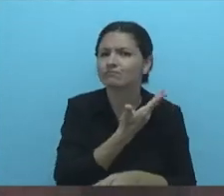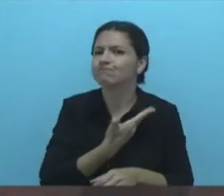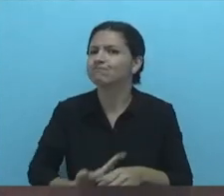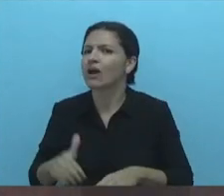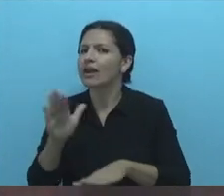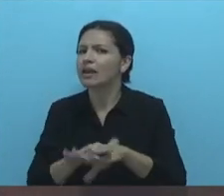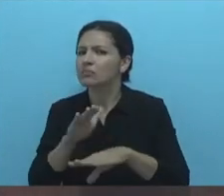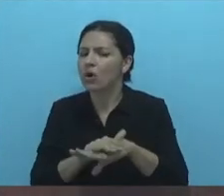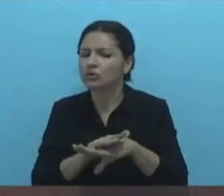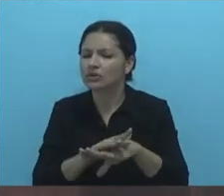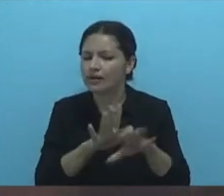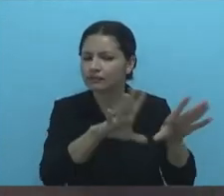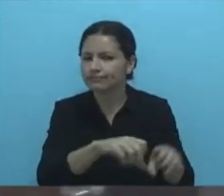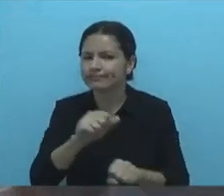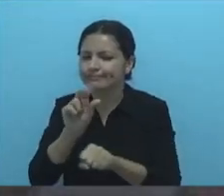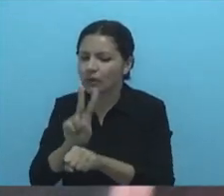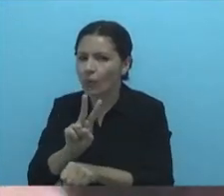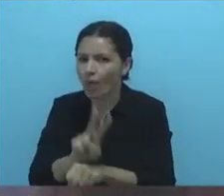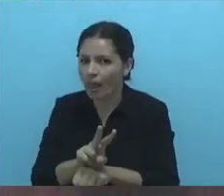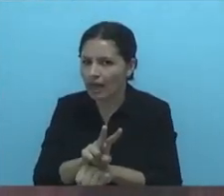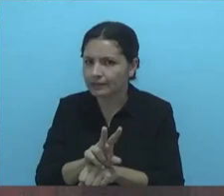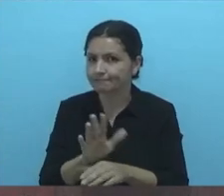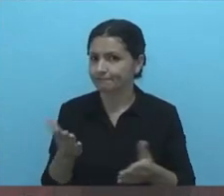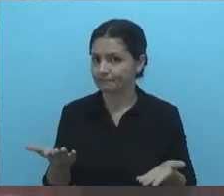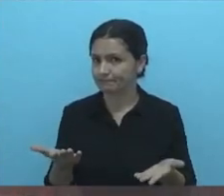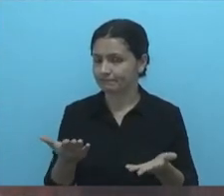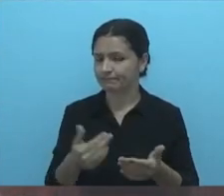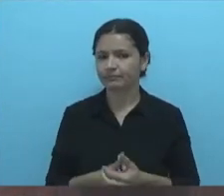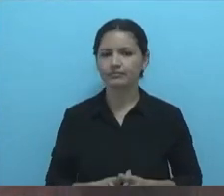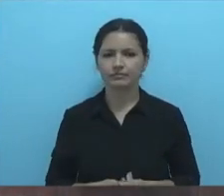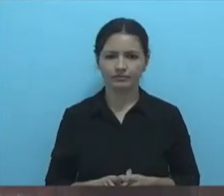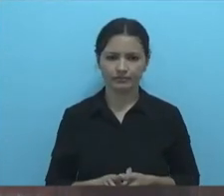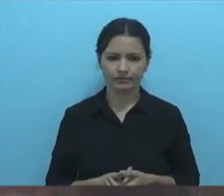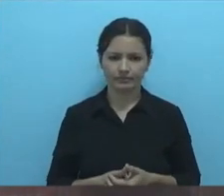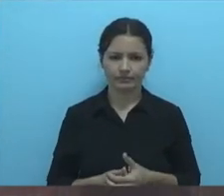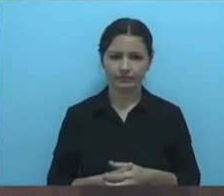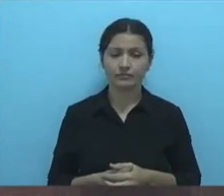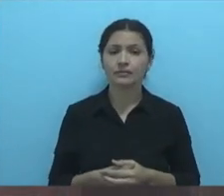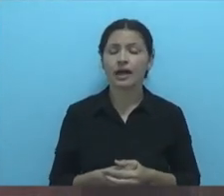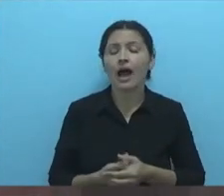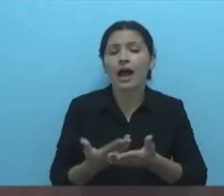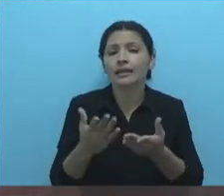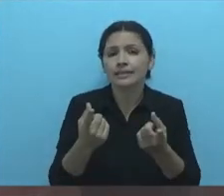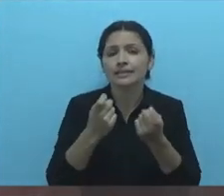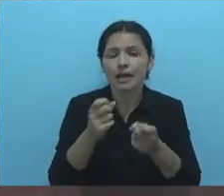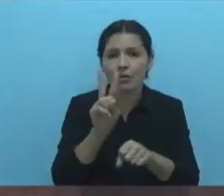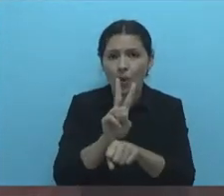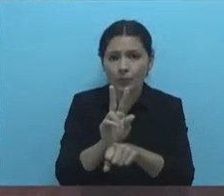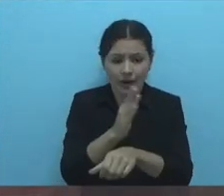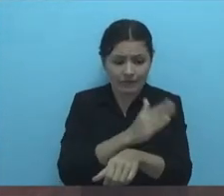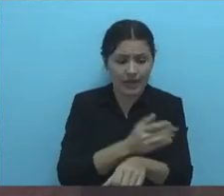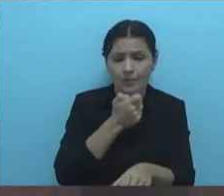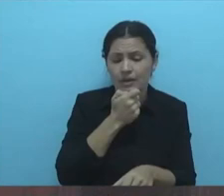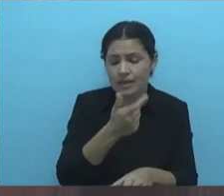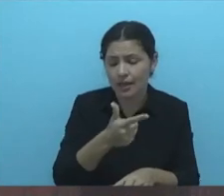resguardar a nuestros niños y por eso también empujamos leyes que creemos que nos permitirían ayudar en la prevención de todas esas conductas que le